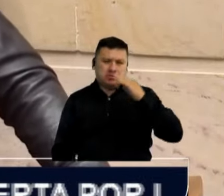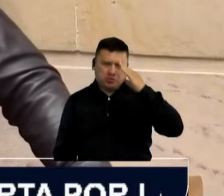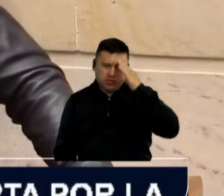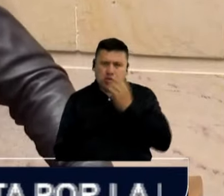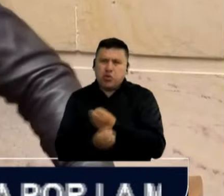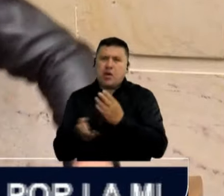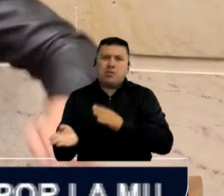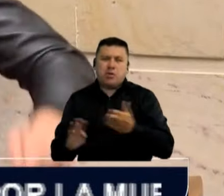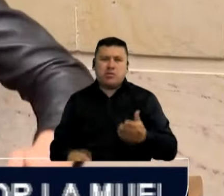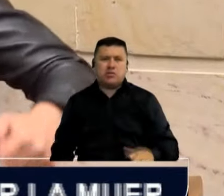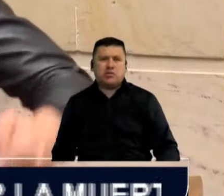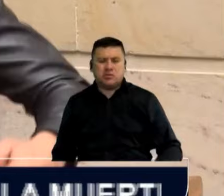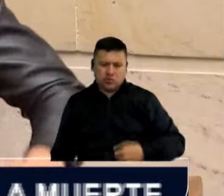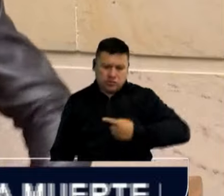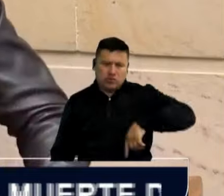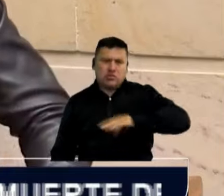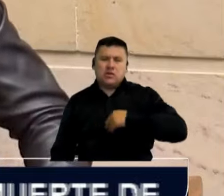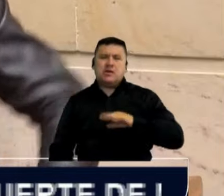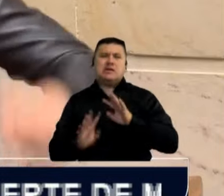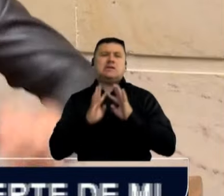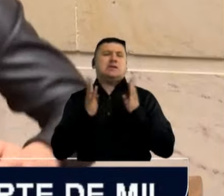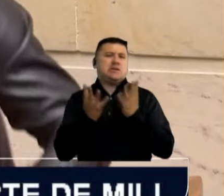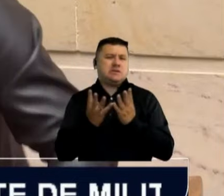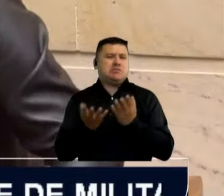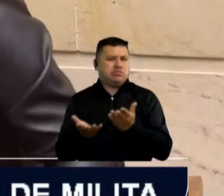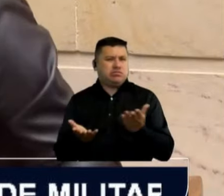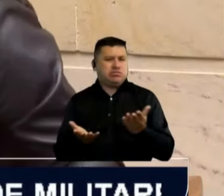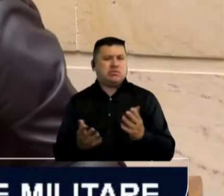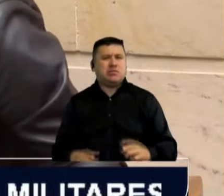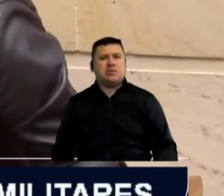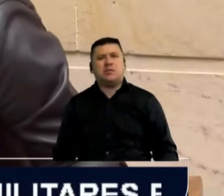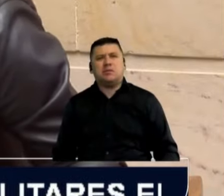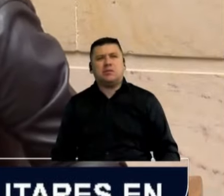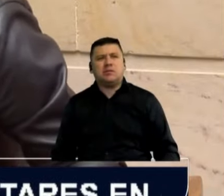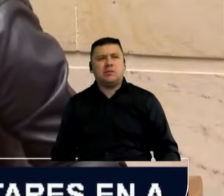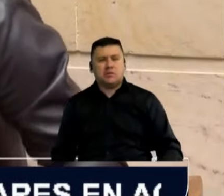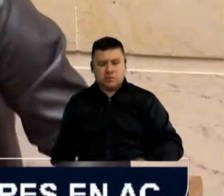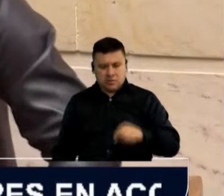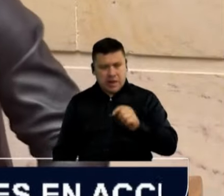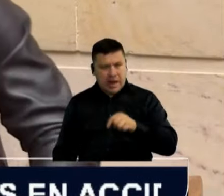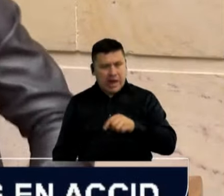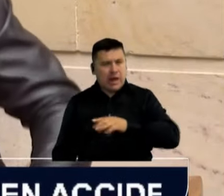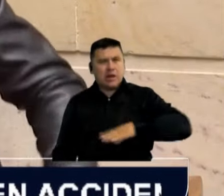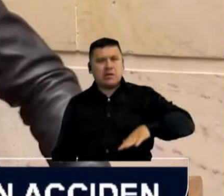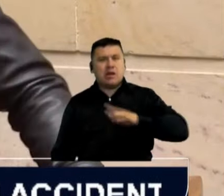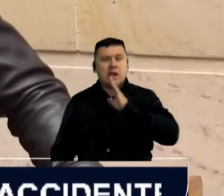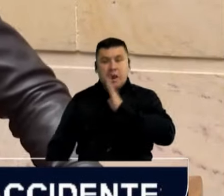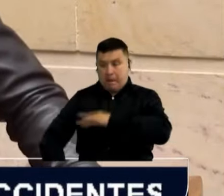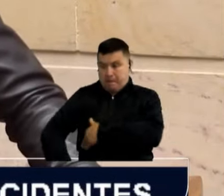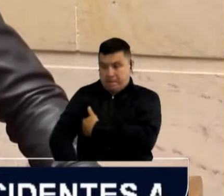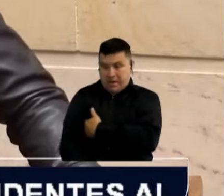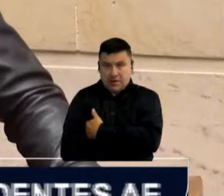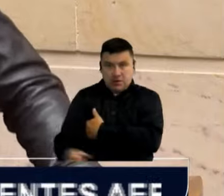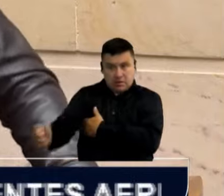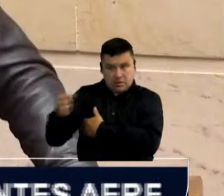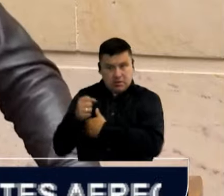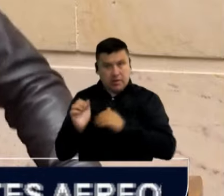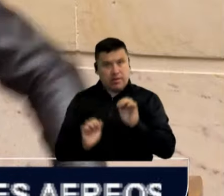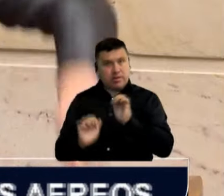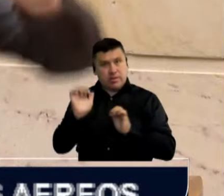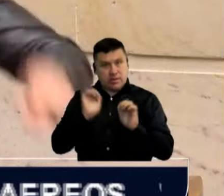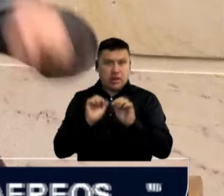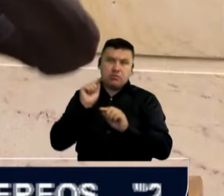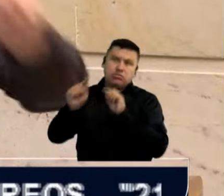que morir para que nosotros como senadores hagamos lo propio? Aquí tuvimos al ministro de Defensa en una moción de